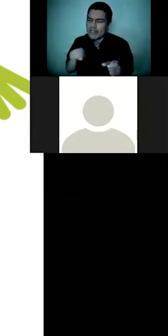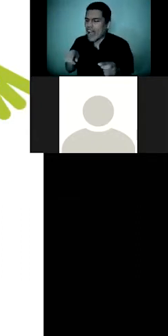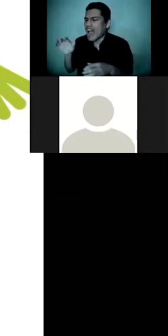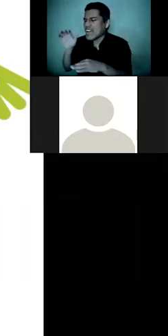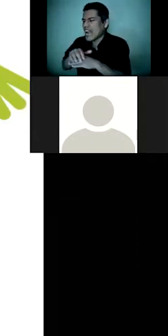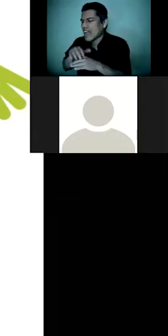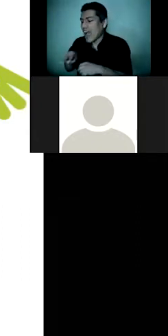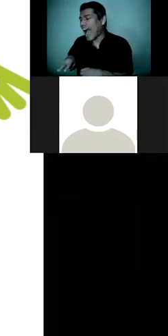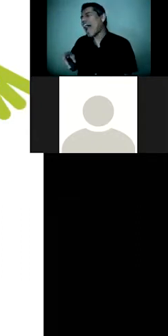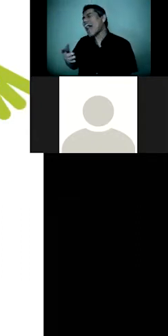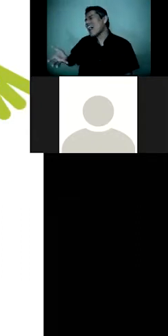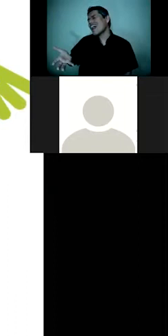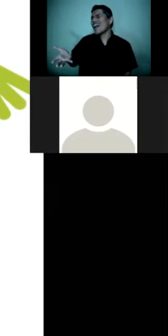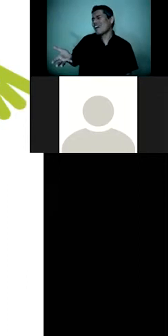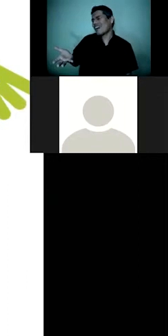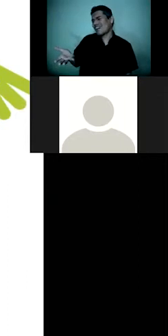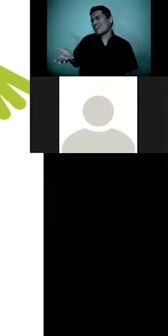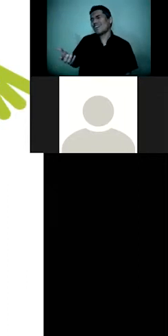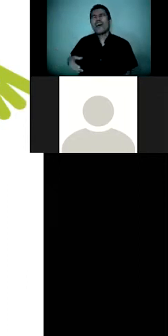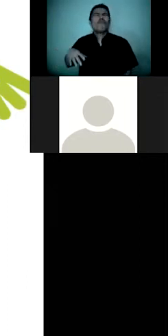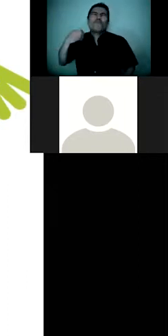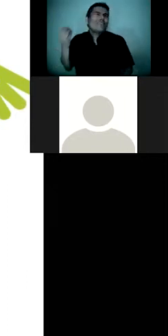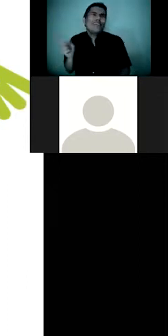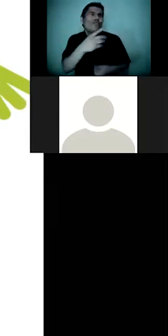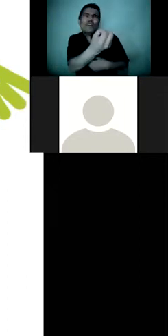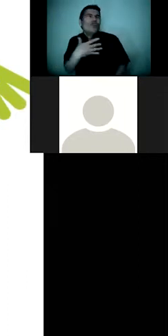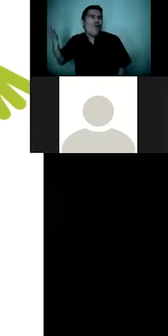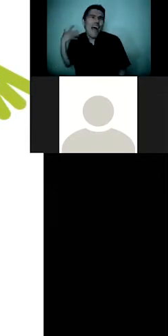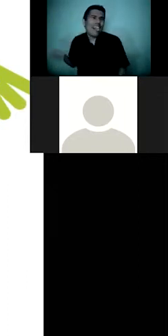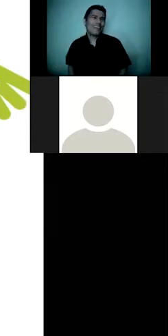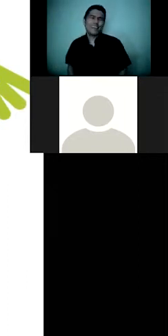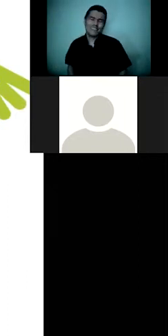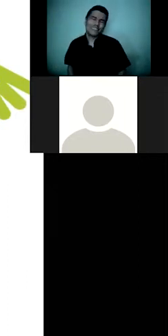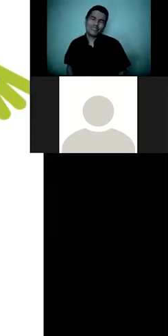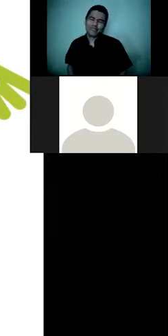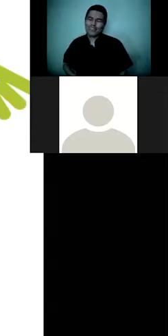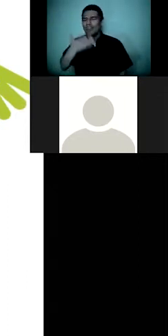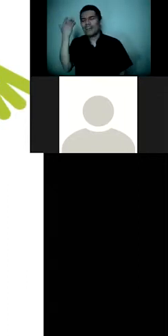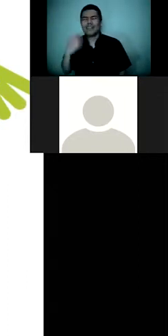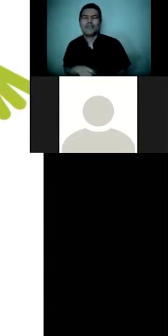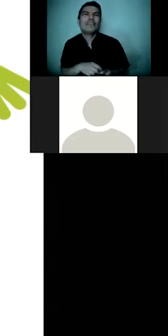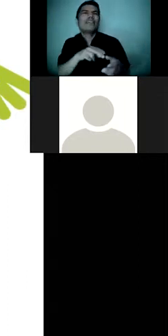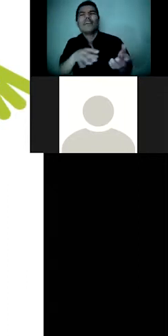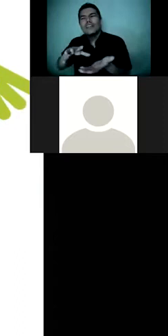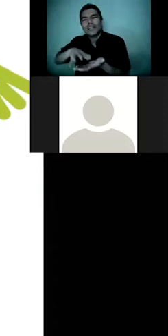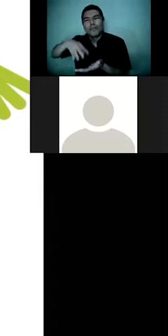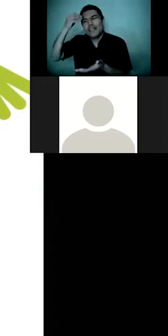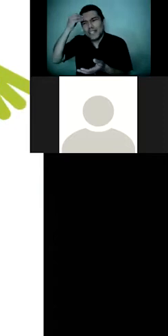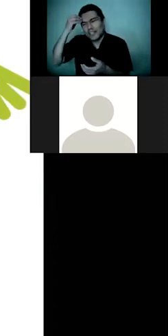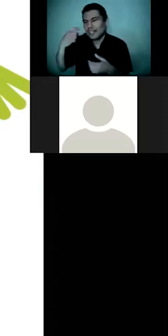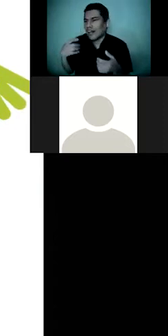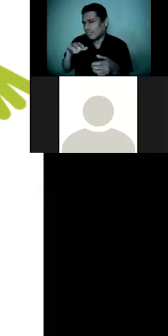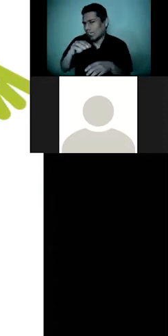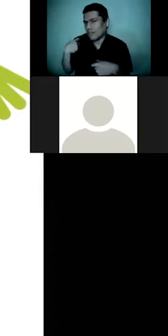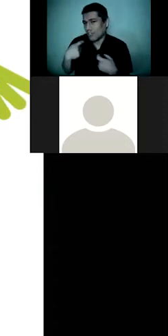busco español en inglés. Ah, ya, eso es esto, pues, ¿no? ¿Por qué no me dijo antes esto? Pues ya ahora sí entiendo,